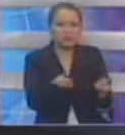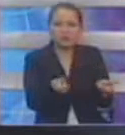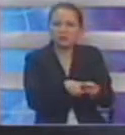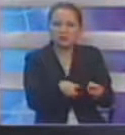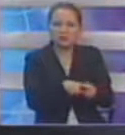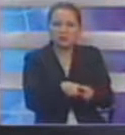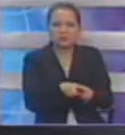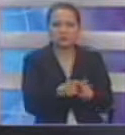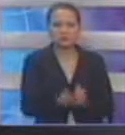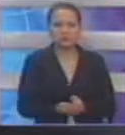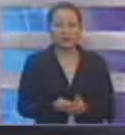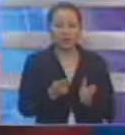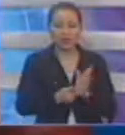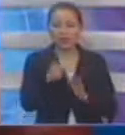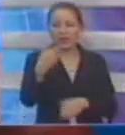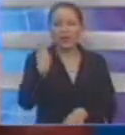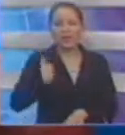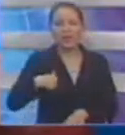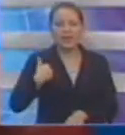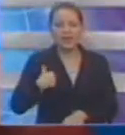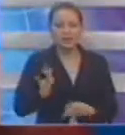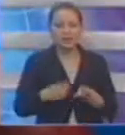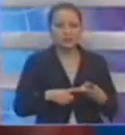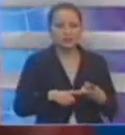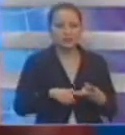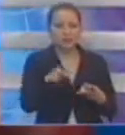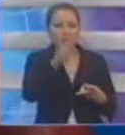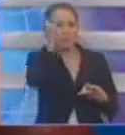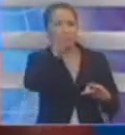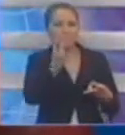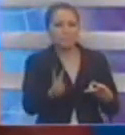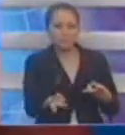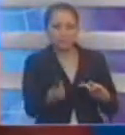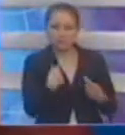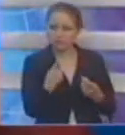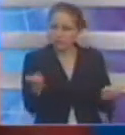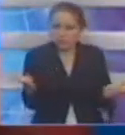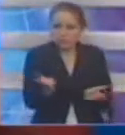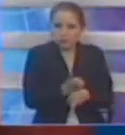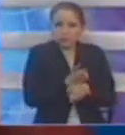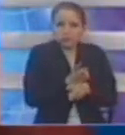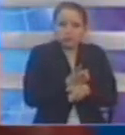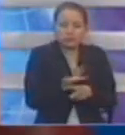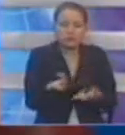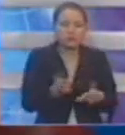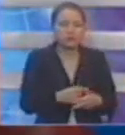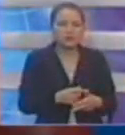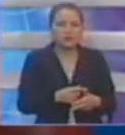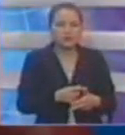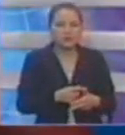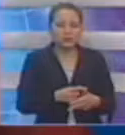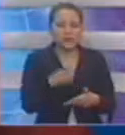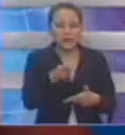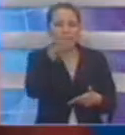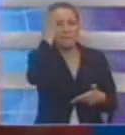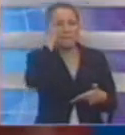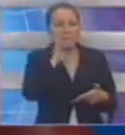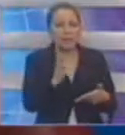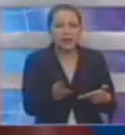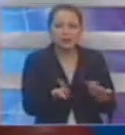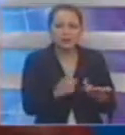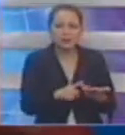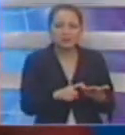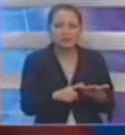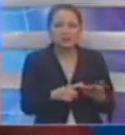ocurrió en Argentina, lo que está ocurriendo en Venezuela, que es dramático, lo que ha ocurrido en Brasil, lo